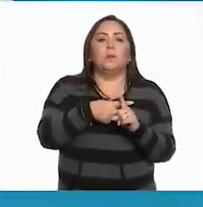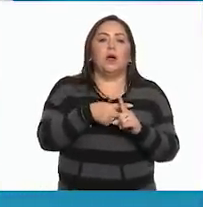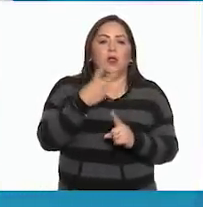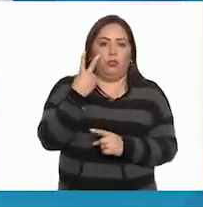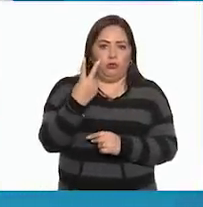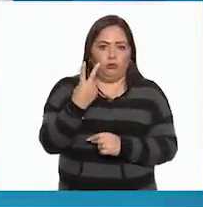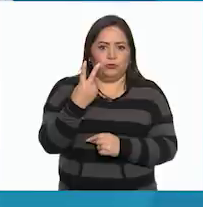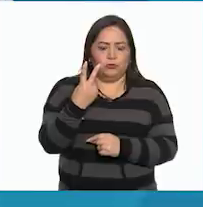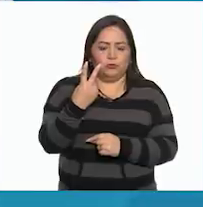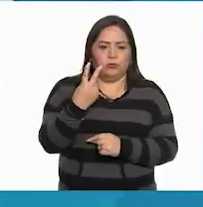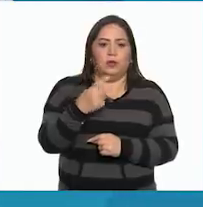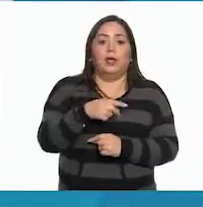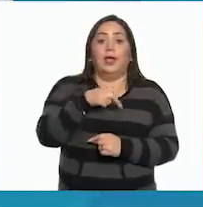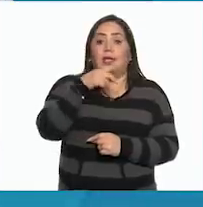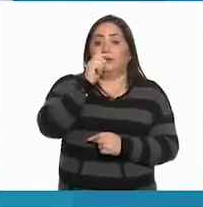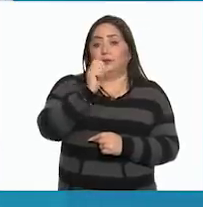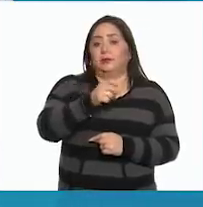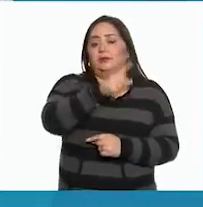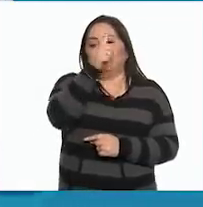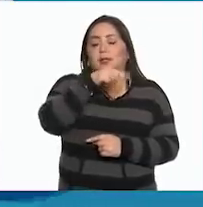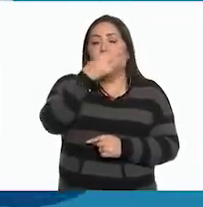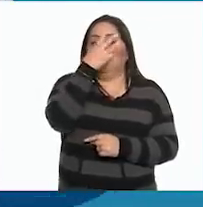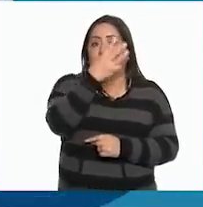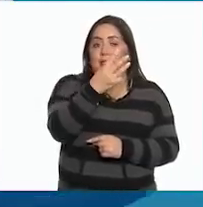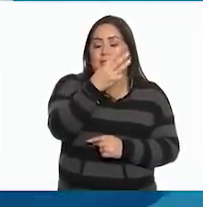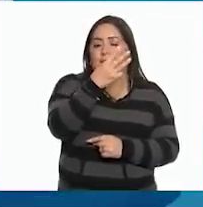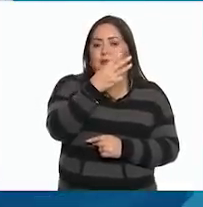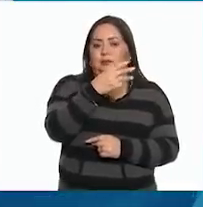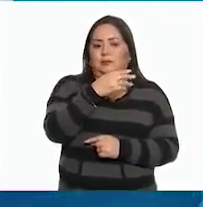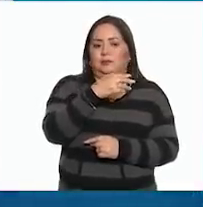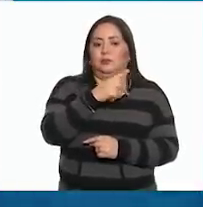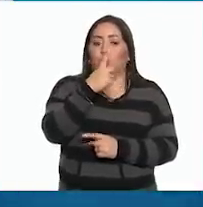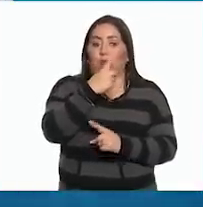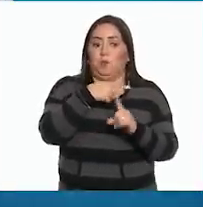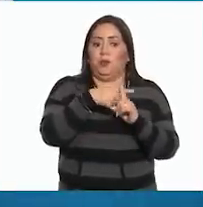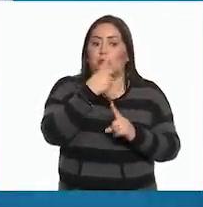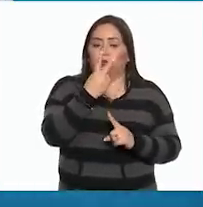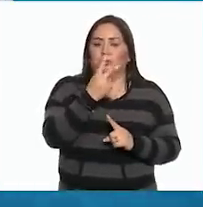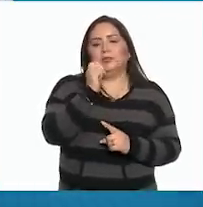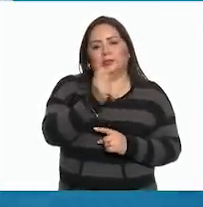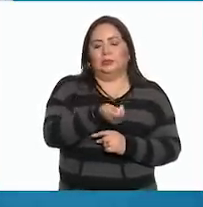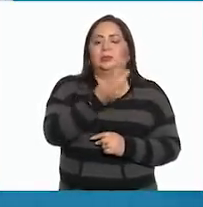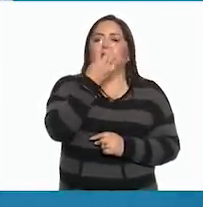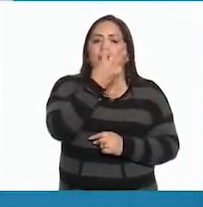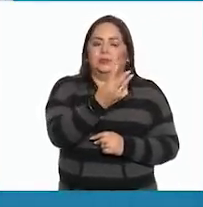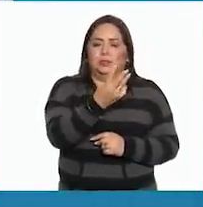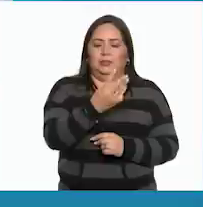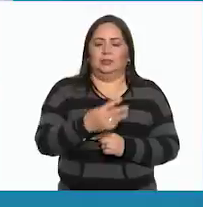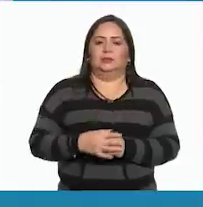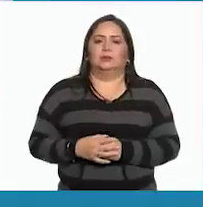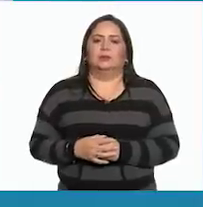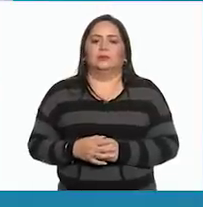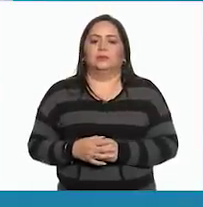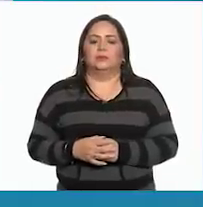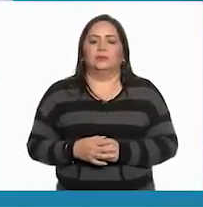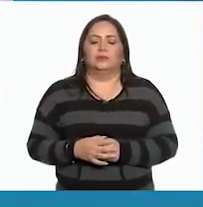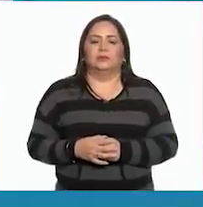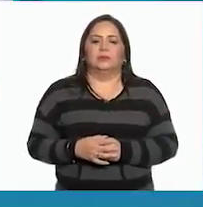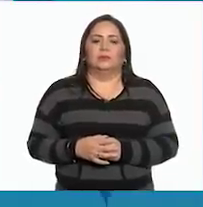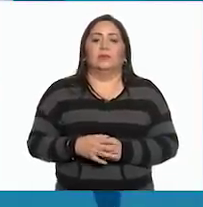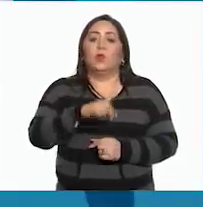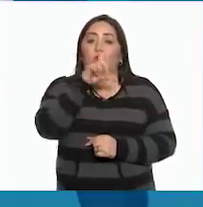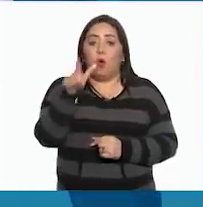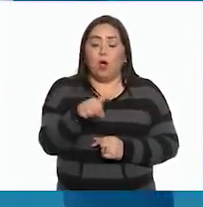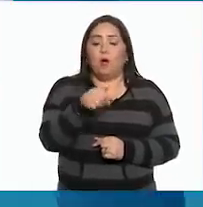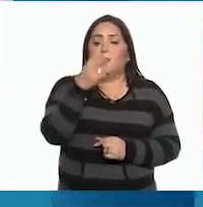sumar 2. Muy bien. 1 más 2. 1 más 2 igual 3. A 3.